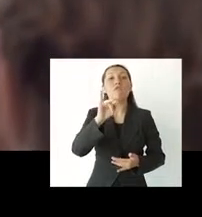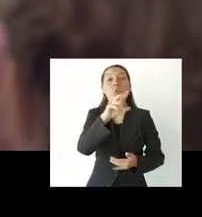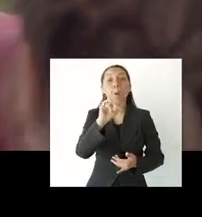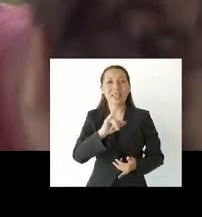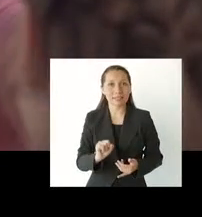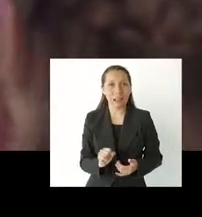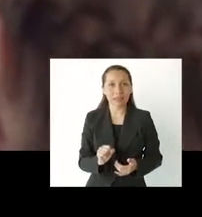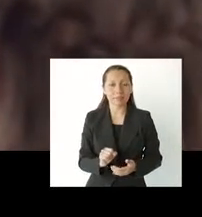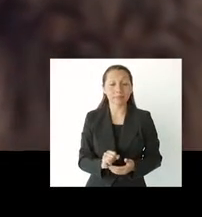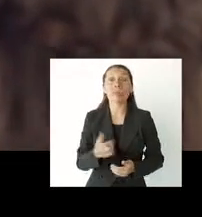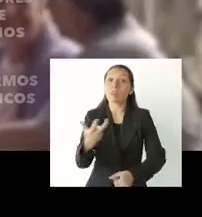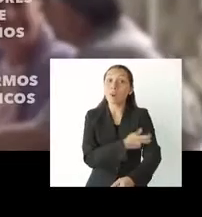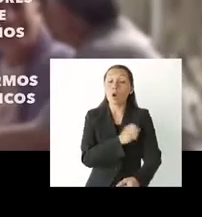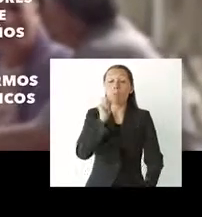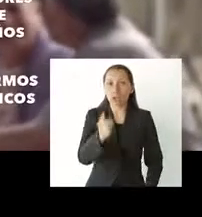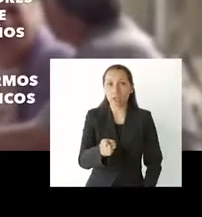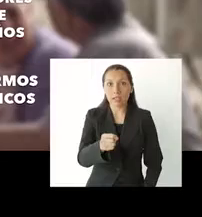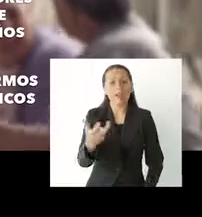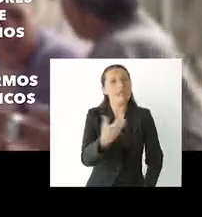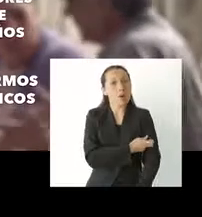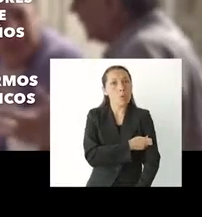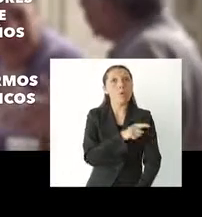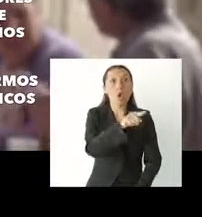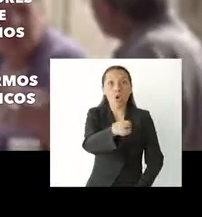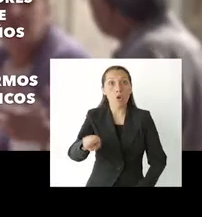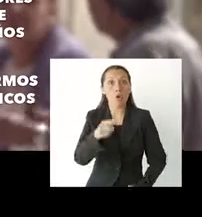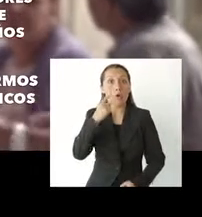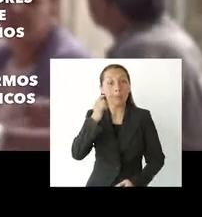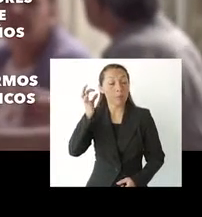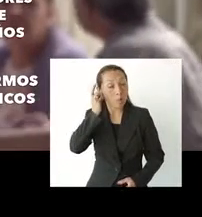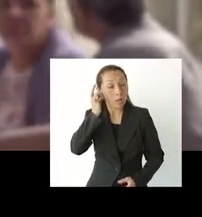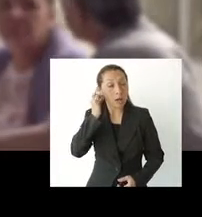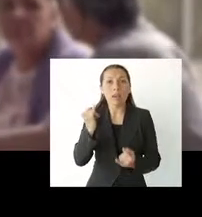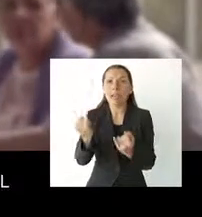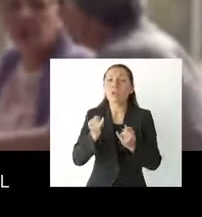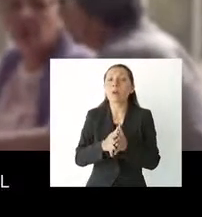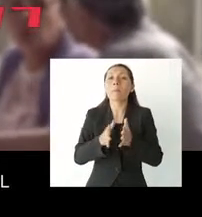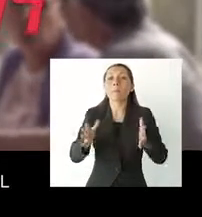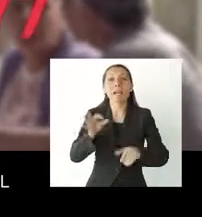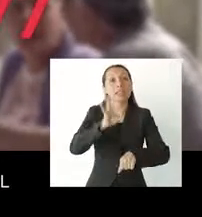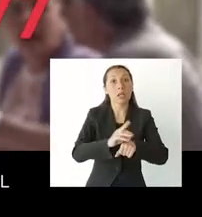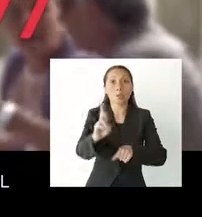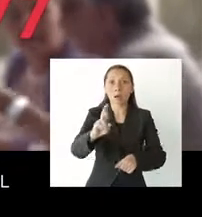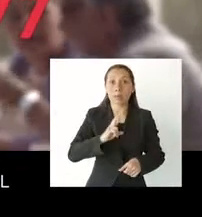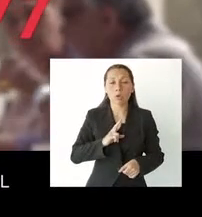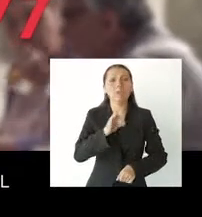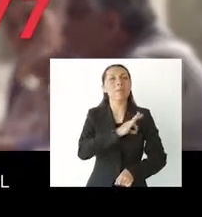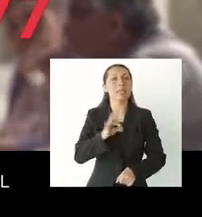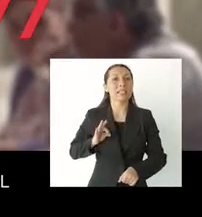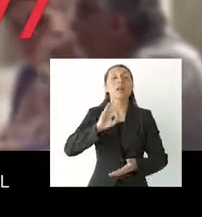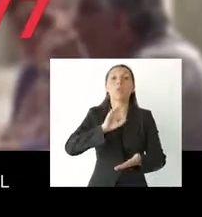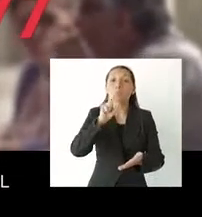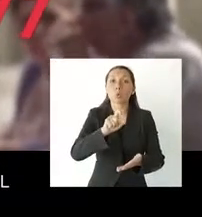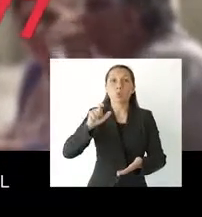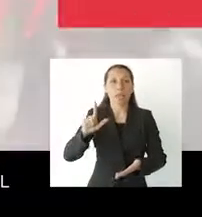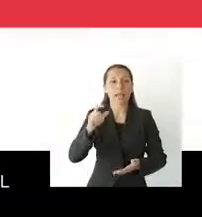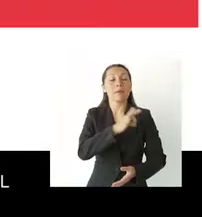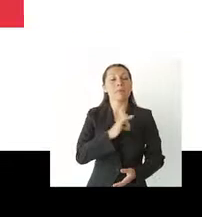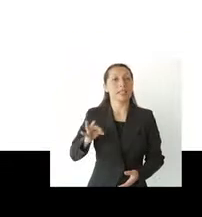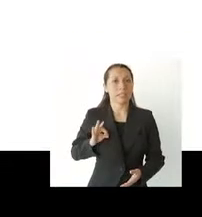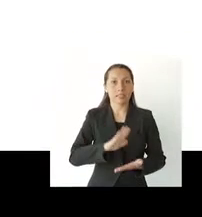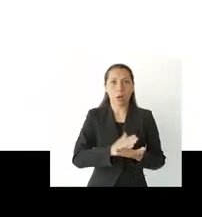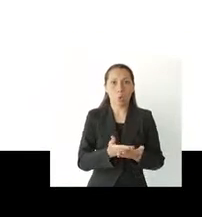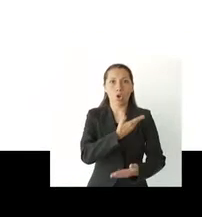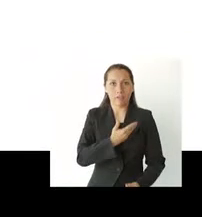Javi. Influenza. Vacúnate por ti. Vacúnate por ellos y ellas. Infórmate más en Salud Responde y en